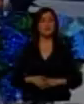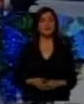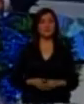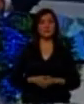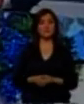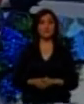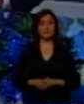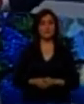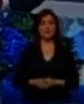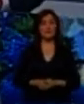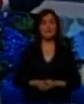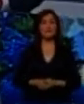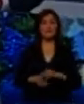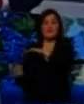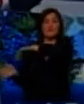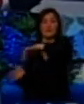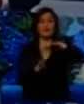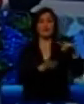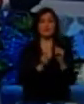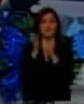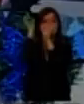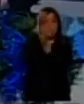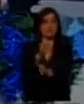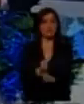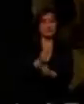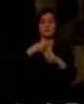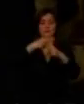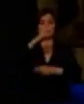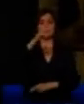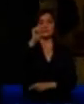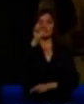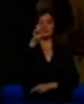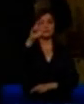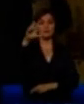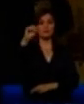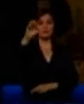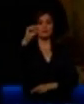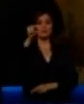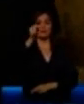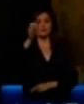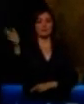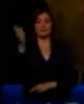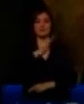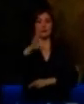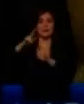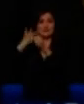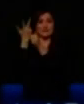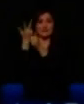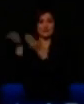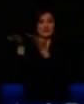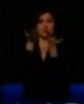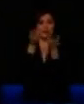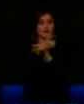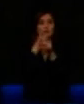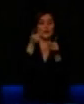horas. La Fundación Carlos III y la Conferencia de Ministros de Justicia de Países Iberoamericanos entregaron al presidente de la República